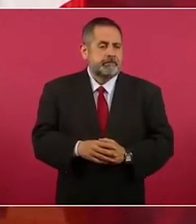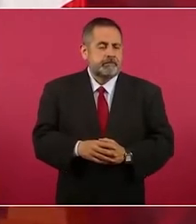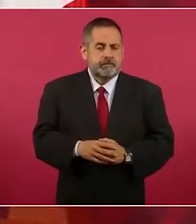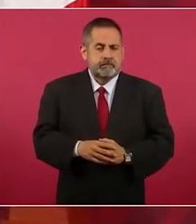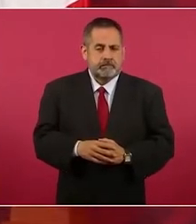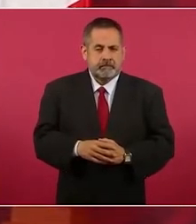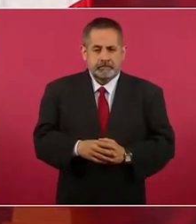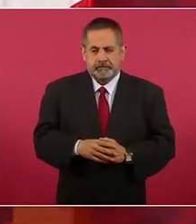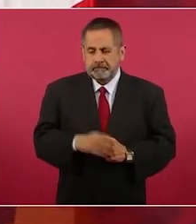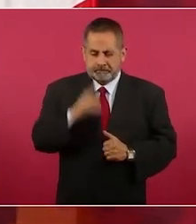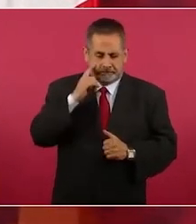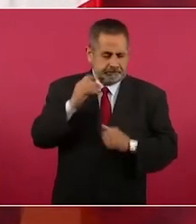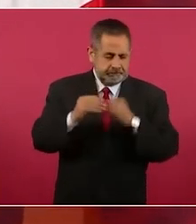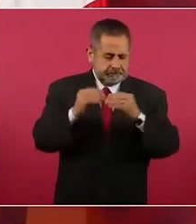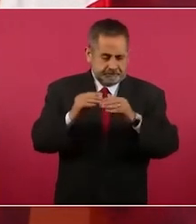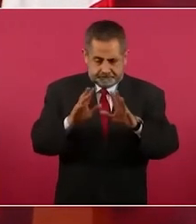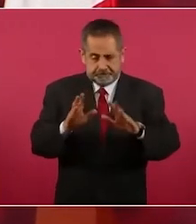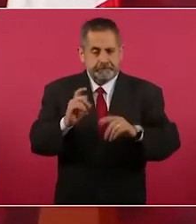muy polémico.